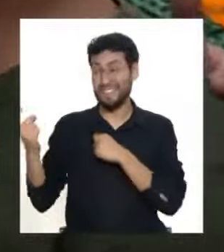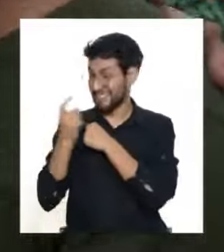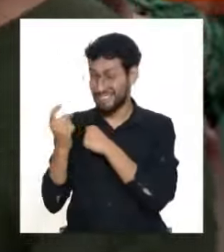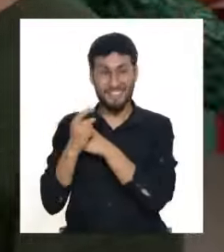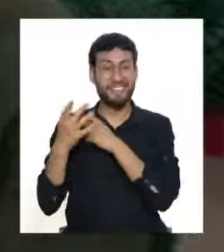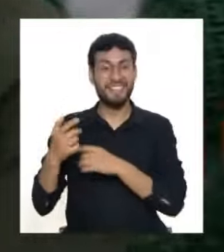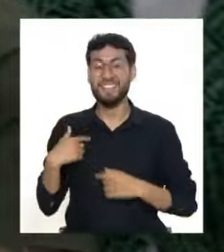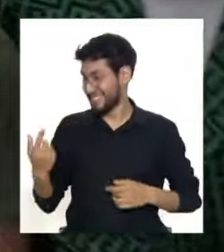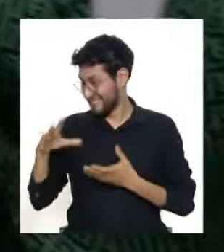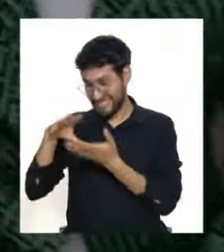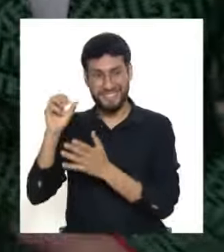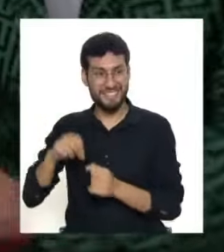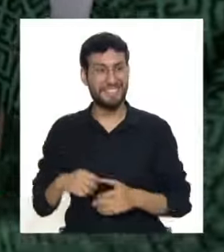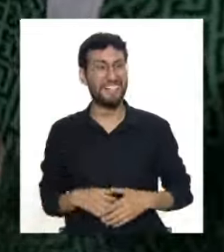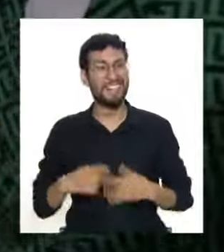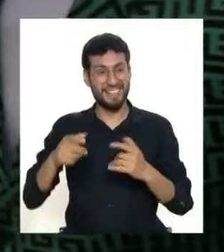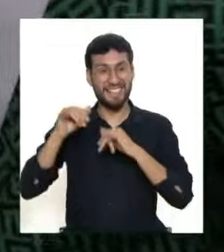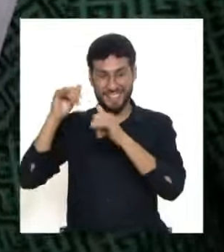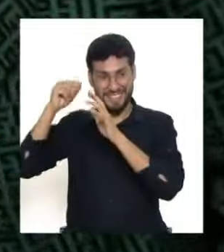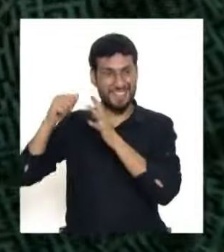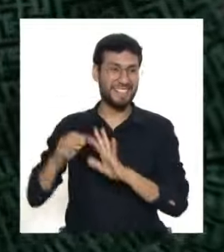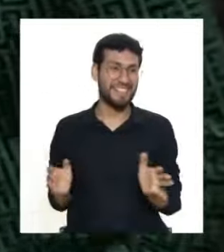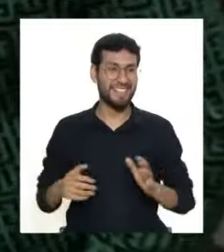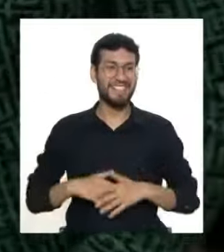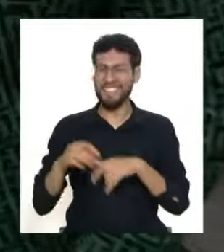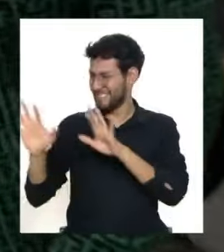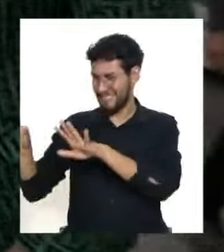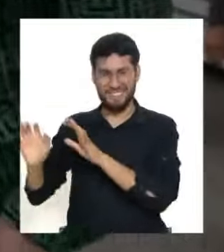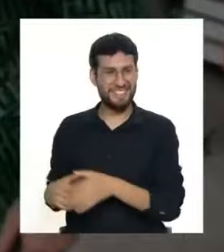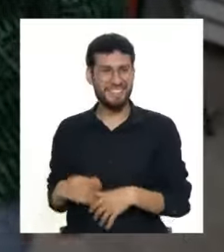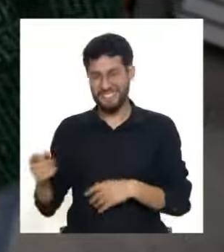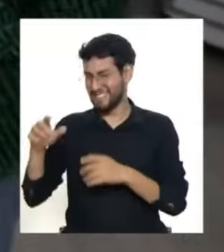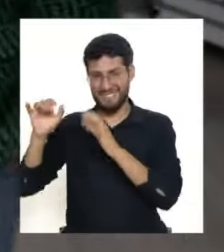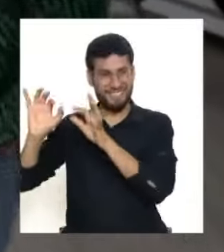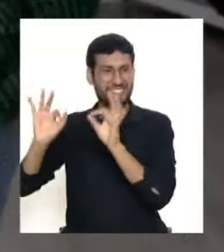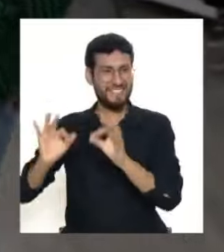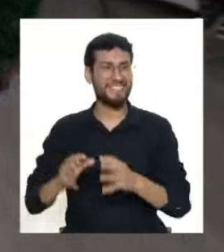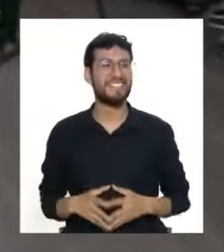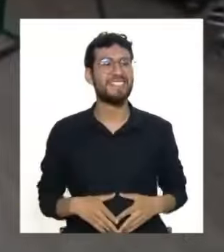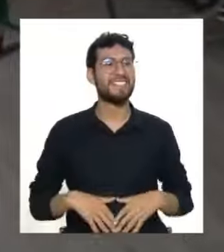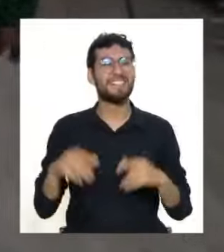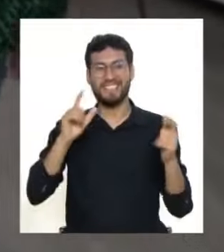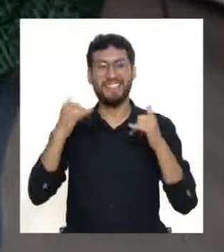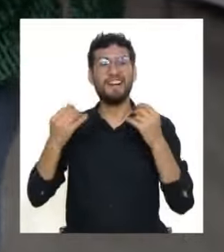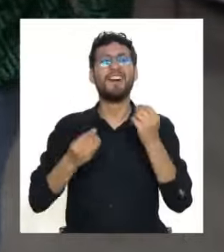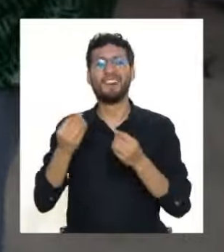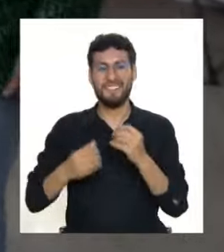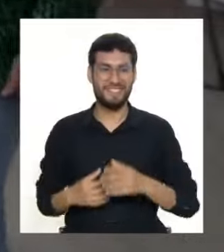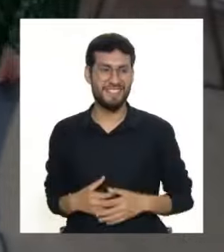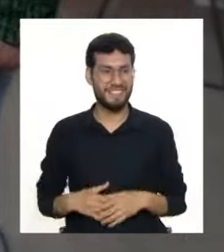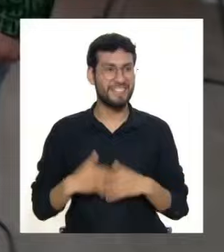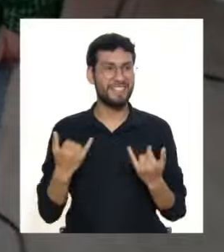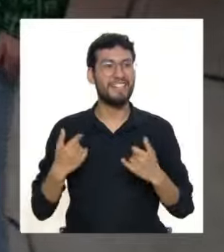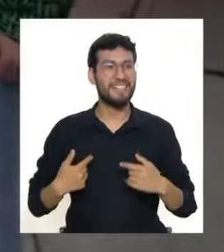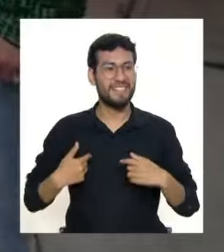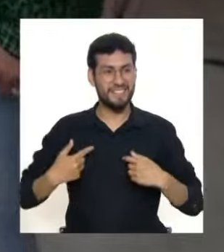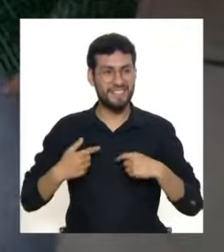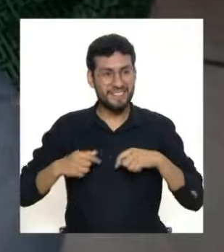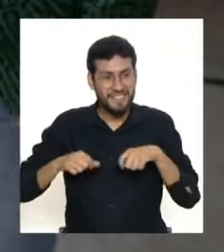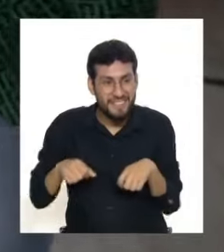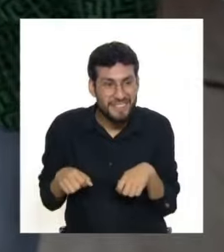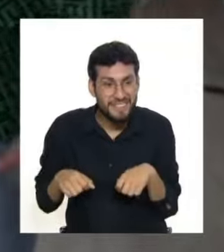un pasito y nosotros lo hacemos. Puedes dejar la cámara, tú ponte ahí nomás. Nada. Tú tranquilo, no te van a ponchar ahí. Eso, papi, tú dinos. A ver, ¿cómo sería? Abajo, como si fuera